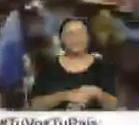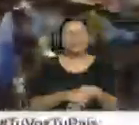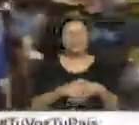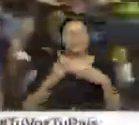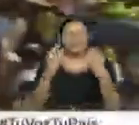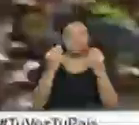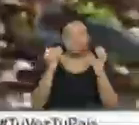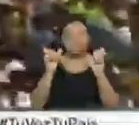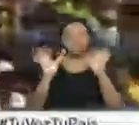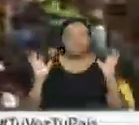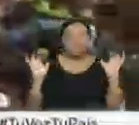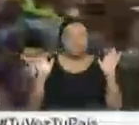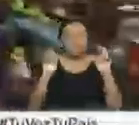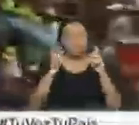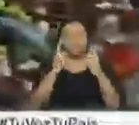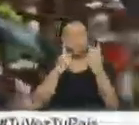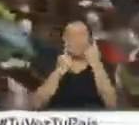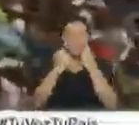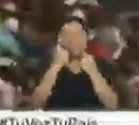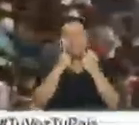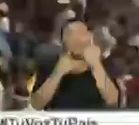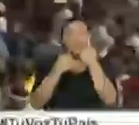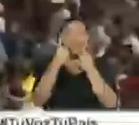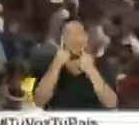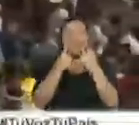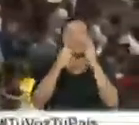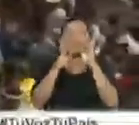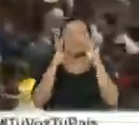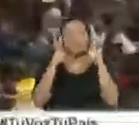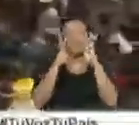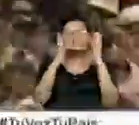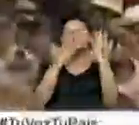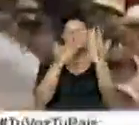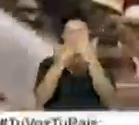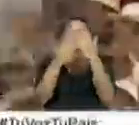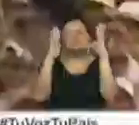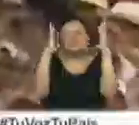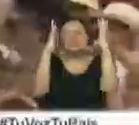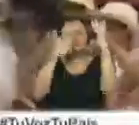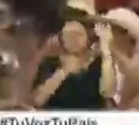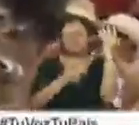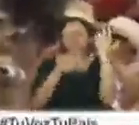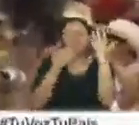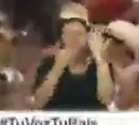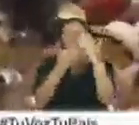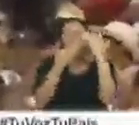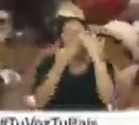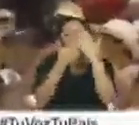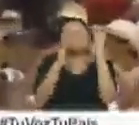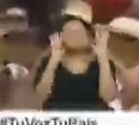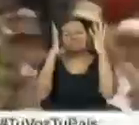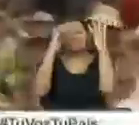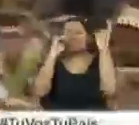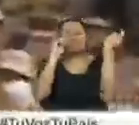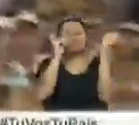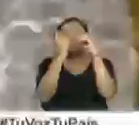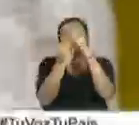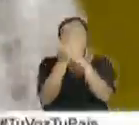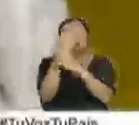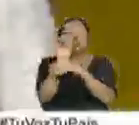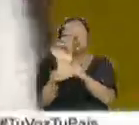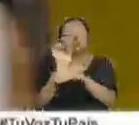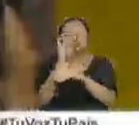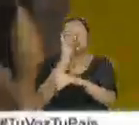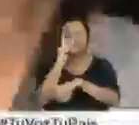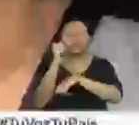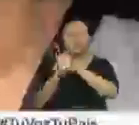Muchos de los asistentes, con lágrimas en sus ojos, agradecieron al primer mandatario por liderar el proceso político que cambió la historia del país durante